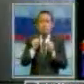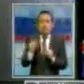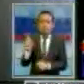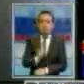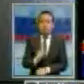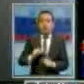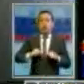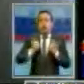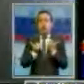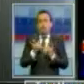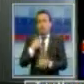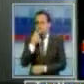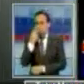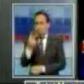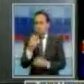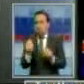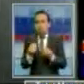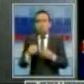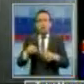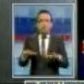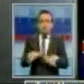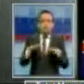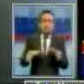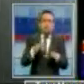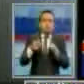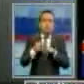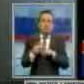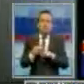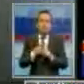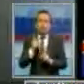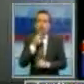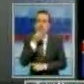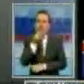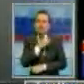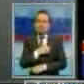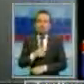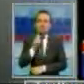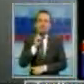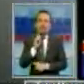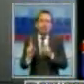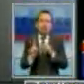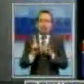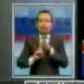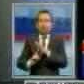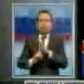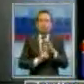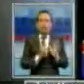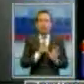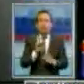visto mucha gente joven en la Constitución que ha estado participando, ¿no es cierto? No quiero dar nombres para, porque estoy seguro que si doy